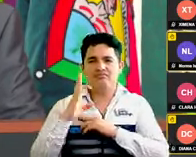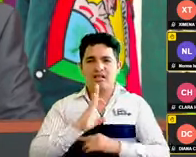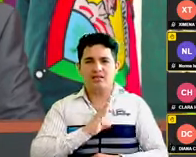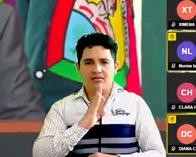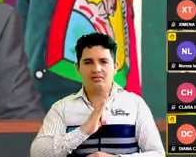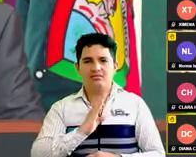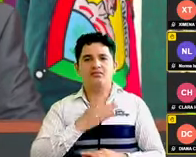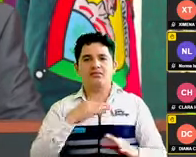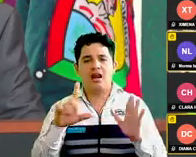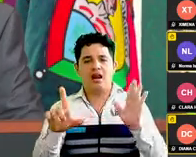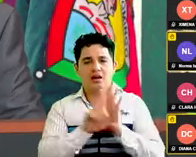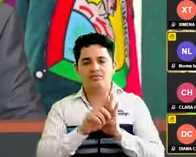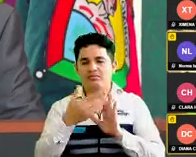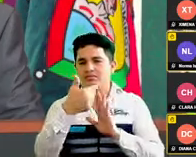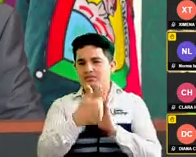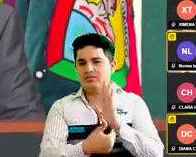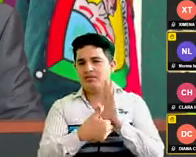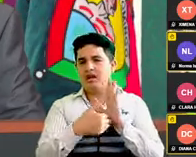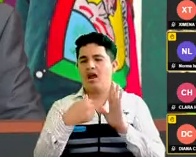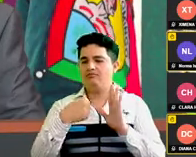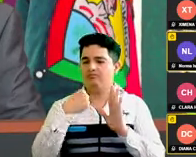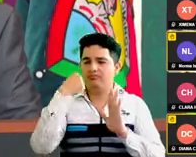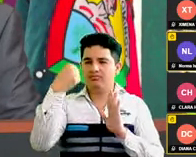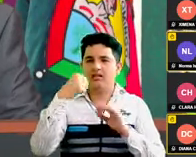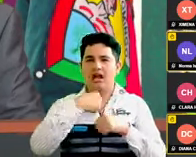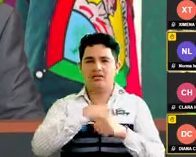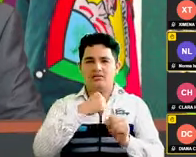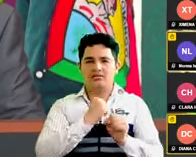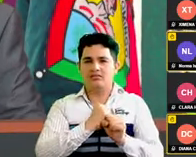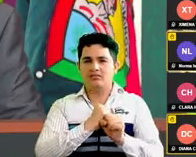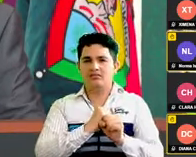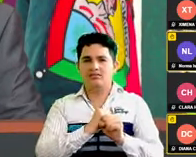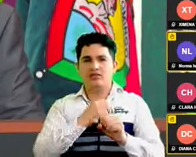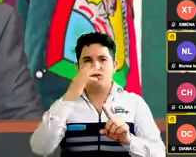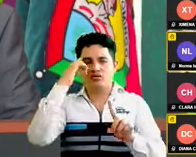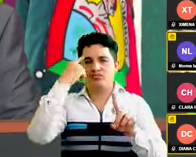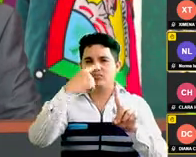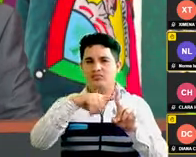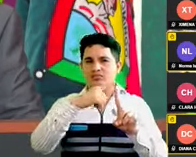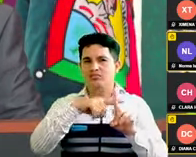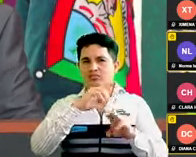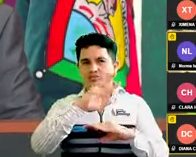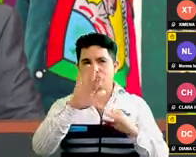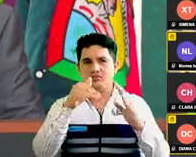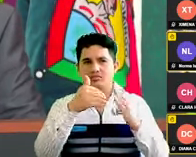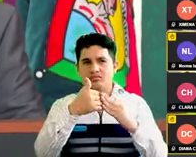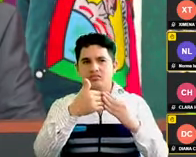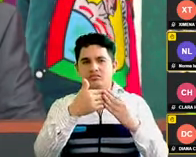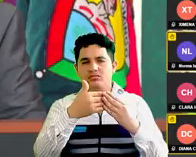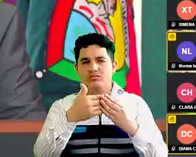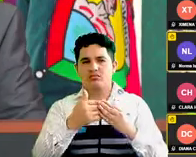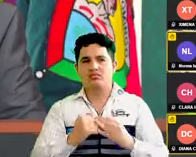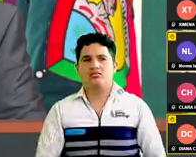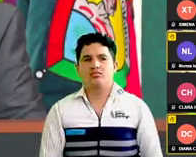técnica y legal de hacer las cosas en cada una de nuestras responsabilidades.